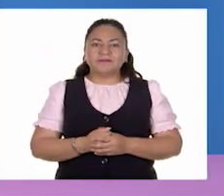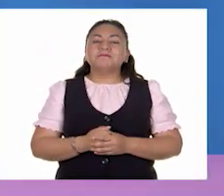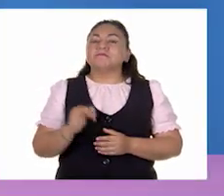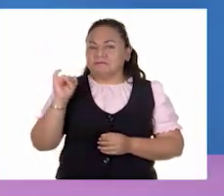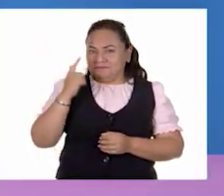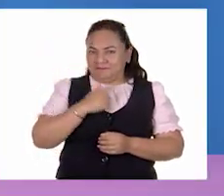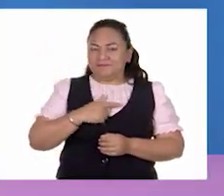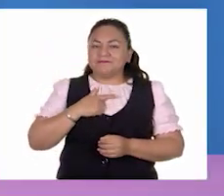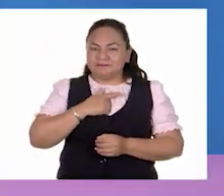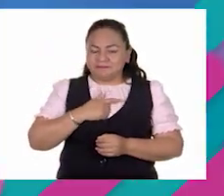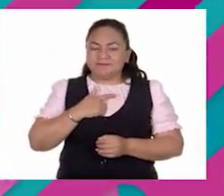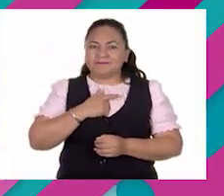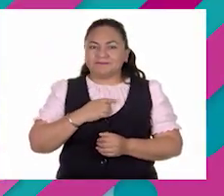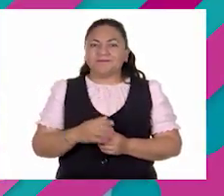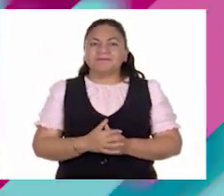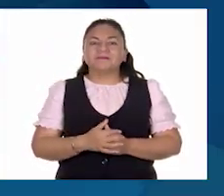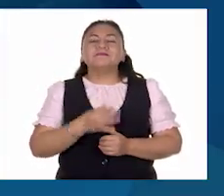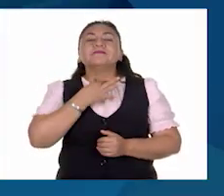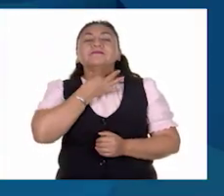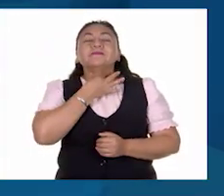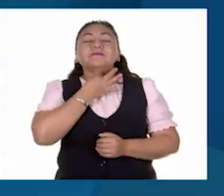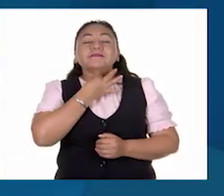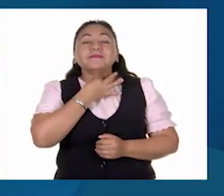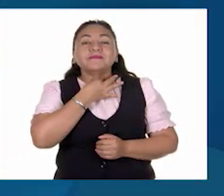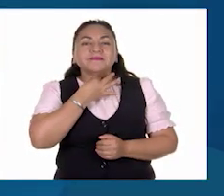Claro, profesor. Muy bien.